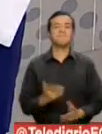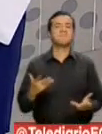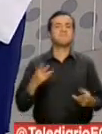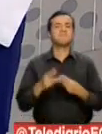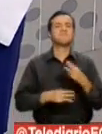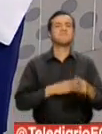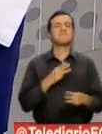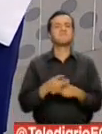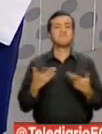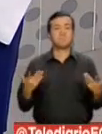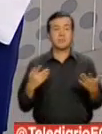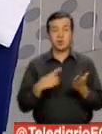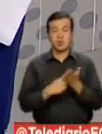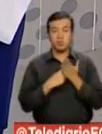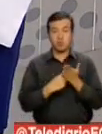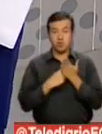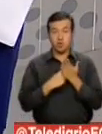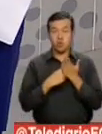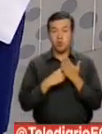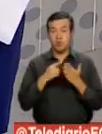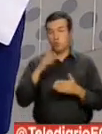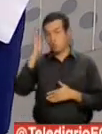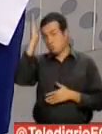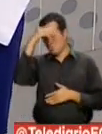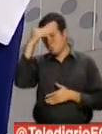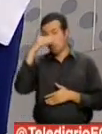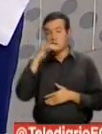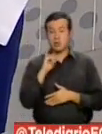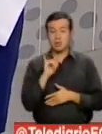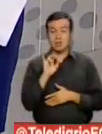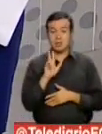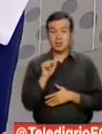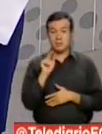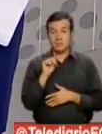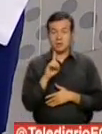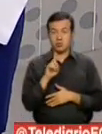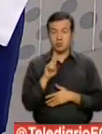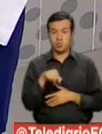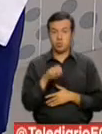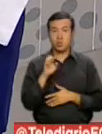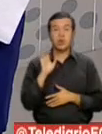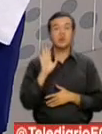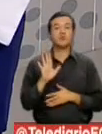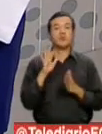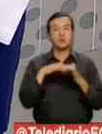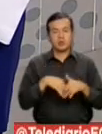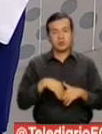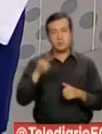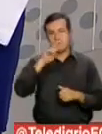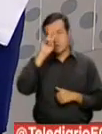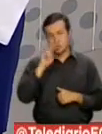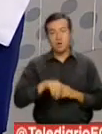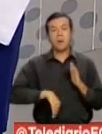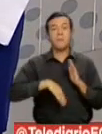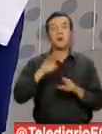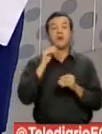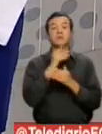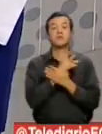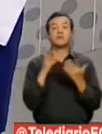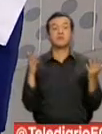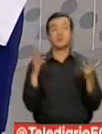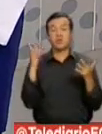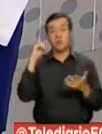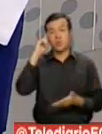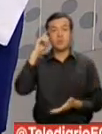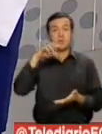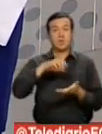En el mundo, pues en la reunión bilateral entre Donald Trump e Iván Duque se analizó la crisis en Venezuela. Además, destacaron que el gobierno de Nicolás